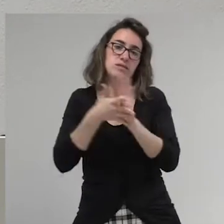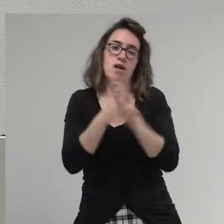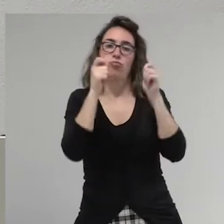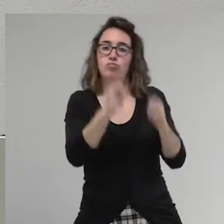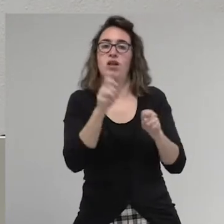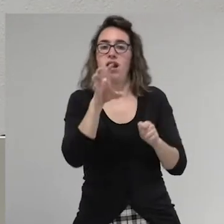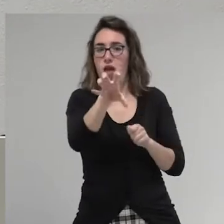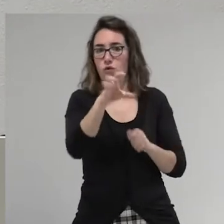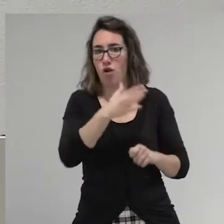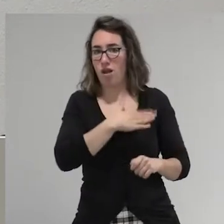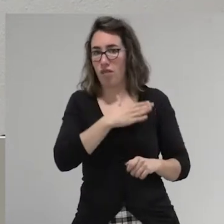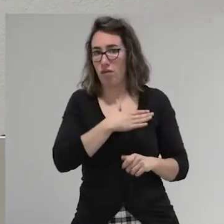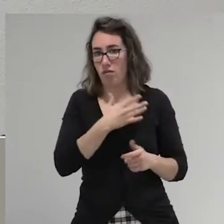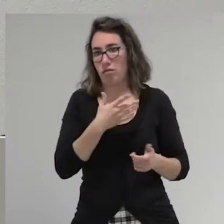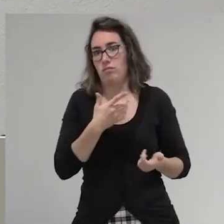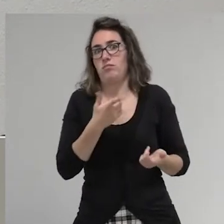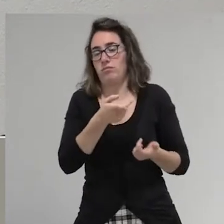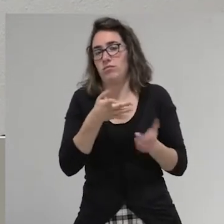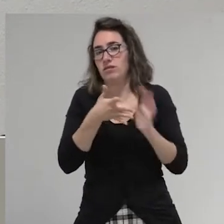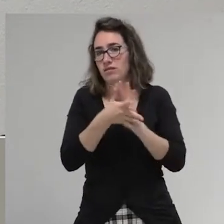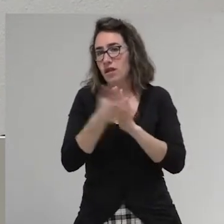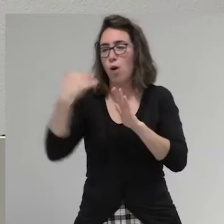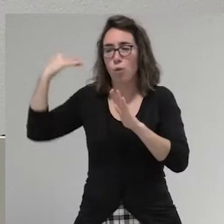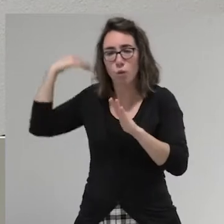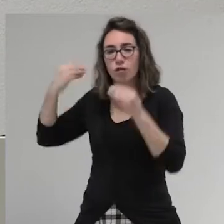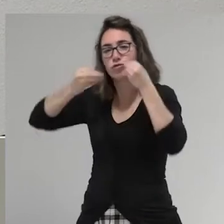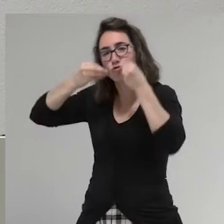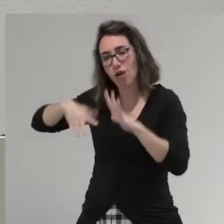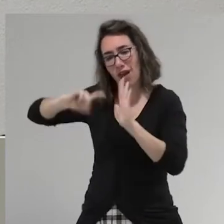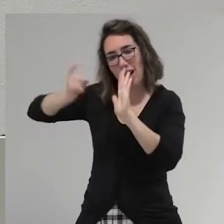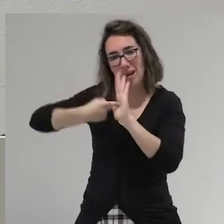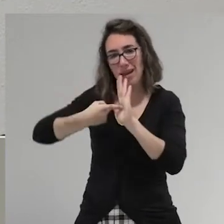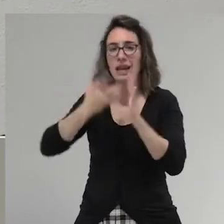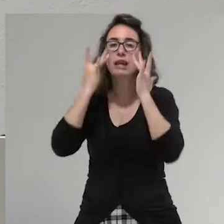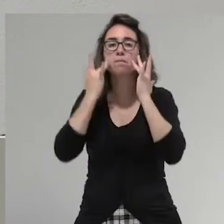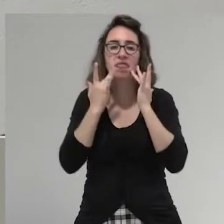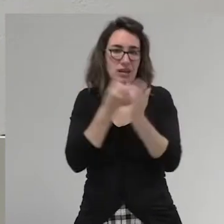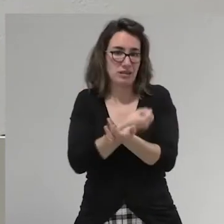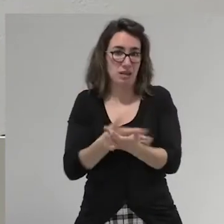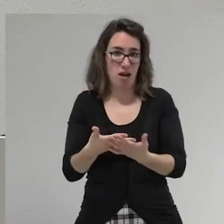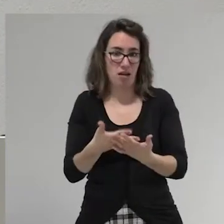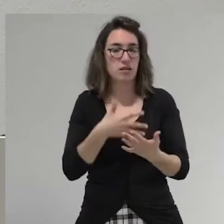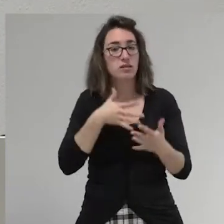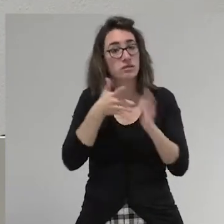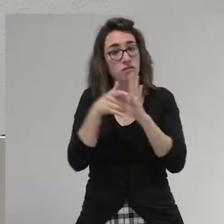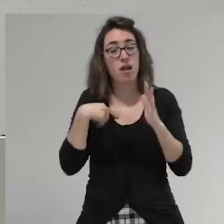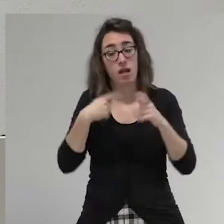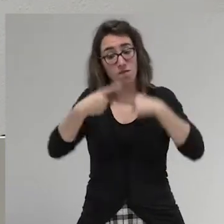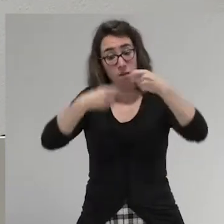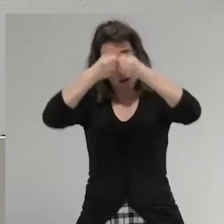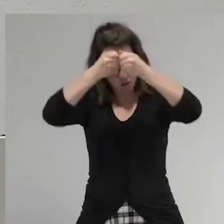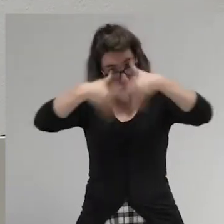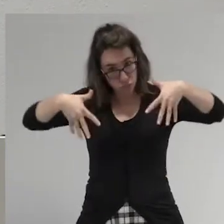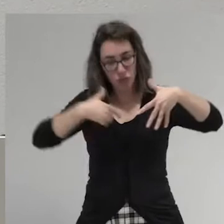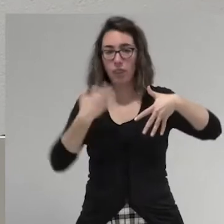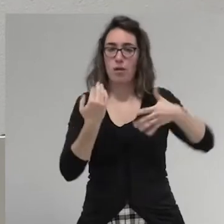la existencia de los estatutos de limpieza de sangre. Es decir, tú tenías que demostrar que en tu genealogía había tres o